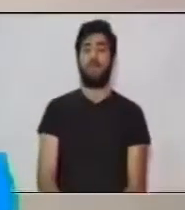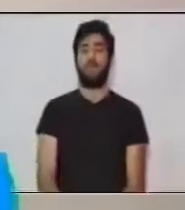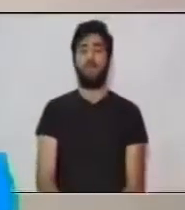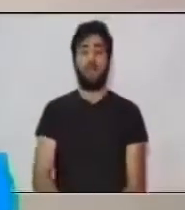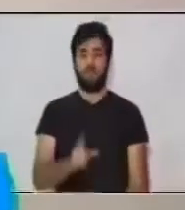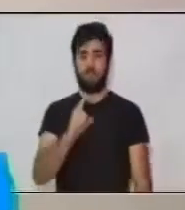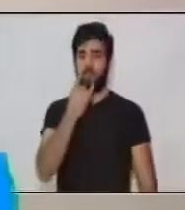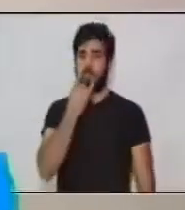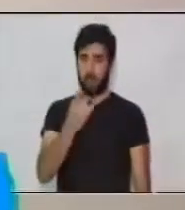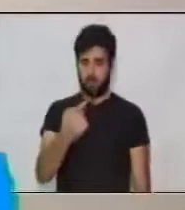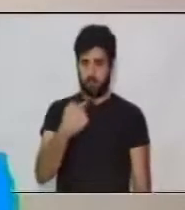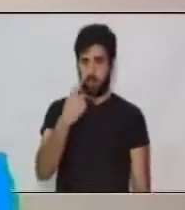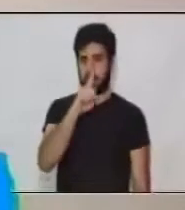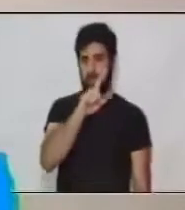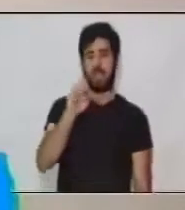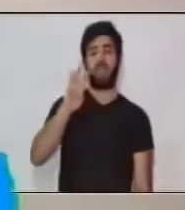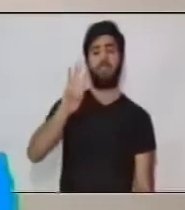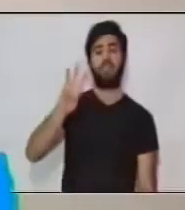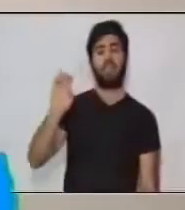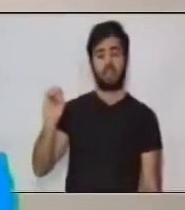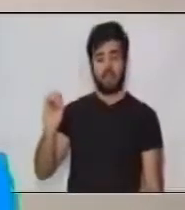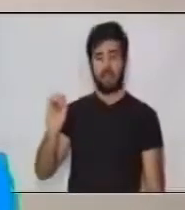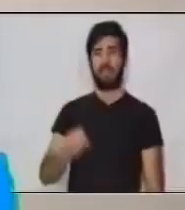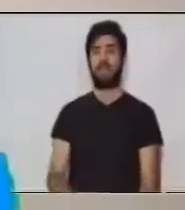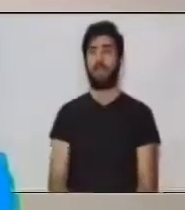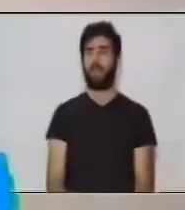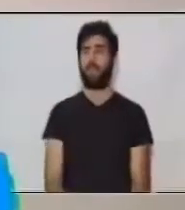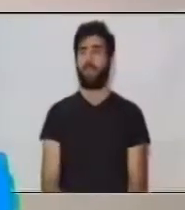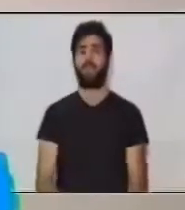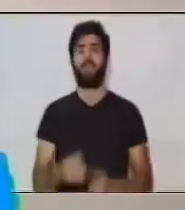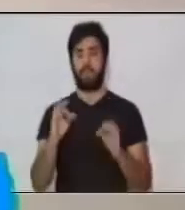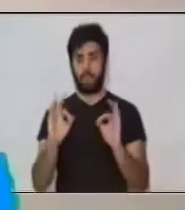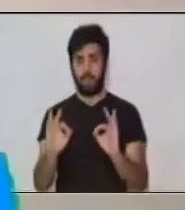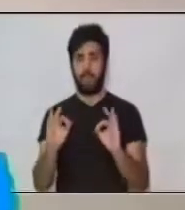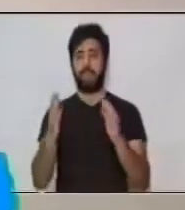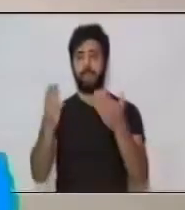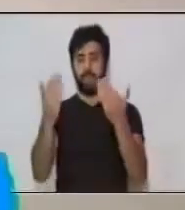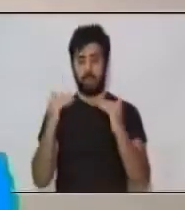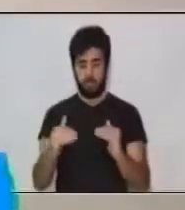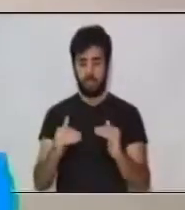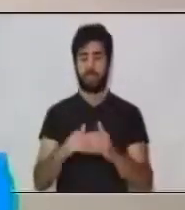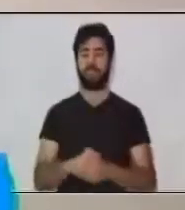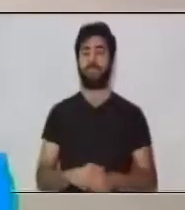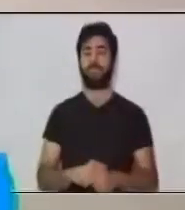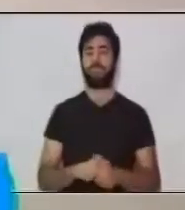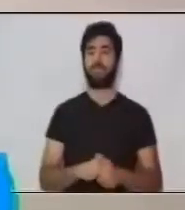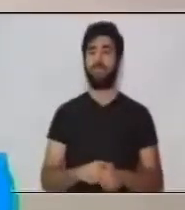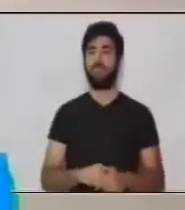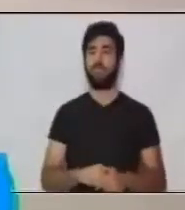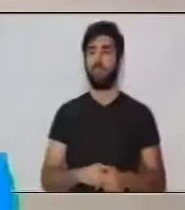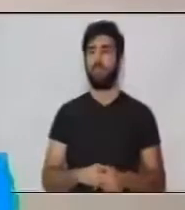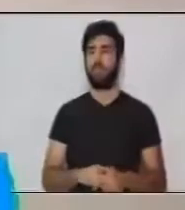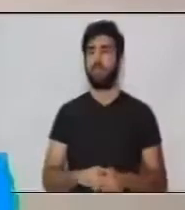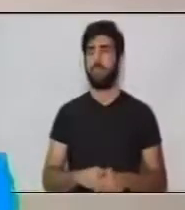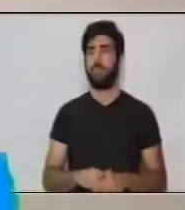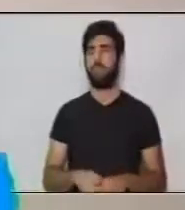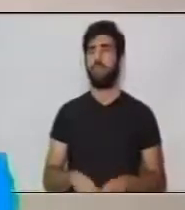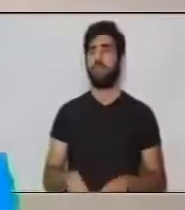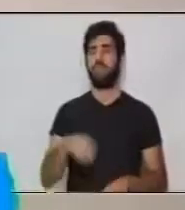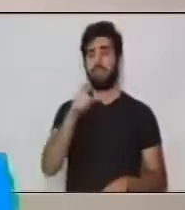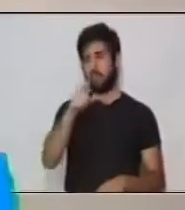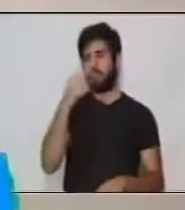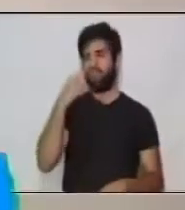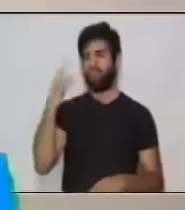130 grados. Elegimos el inciso A. Bien, ahora identifica el inciso